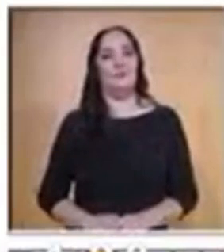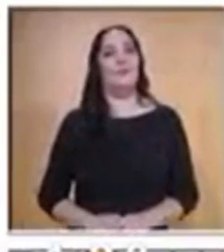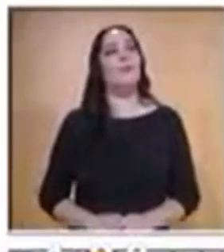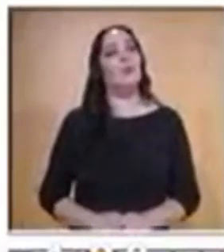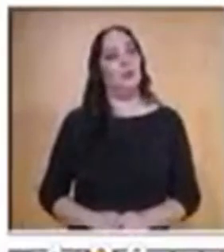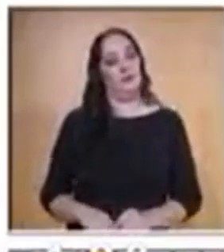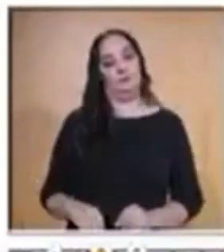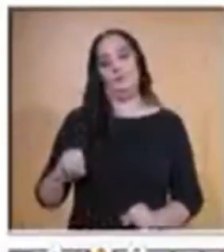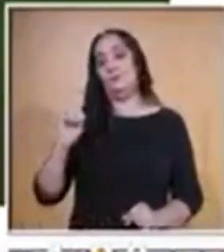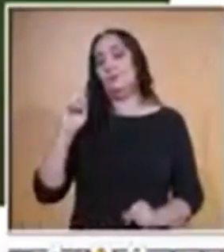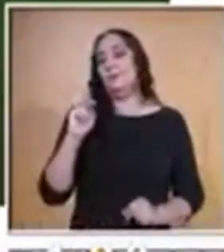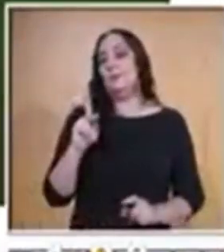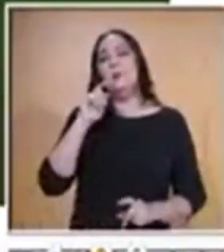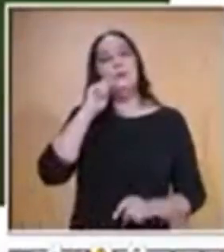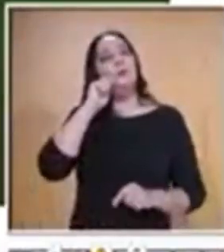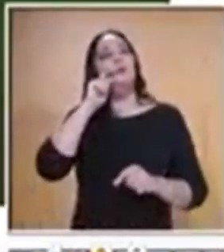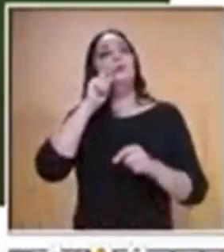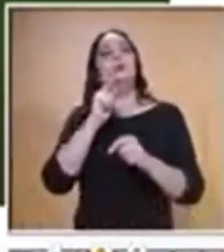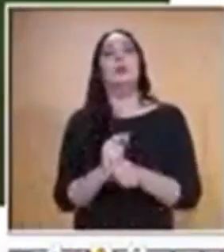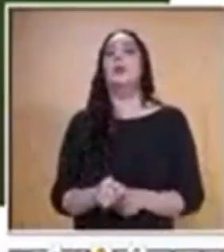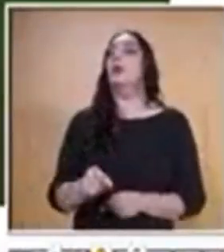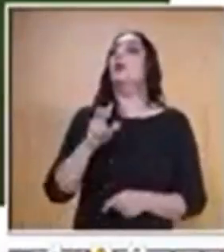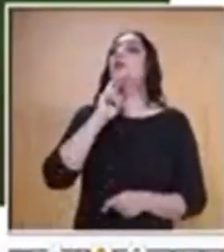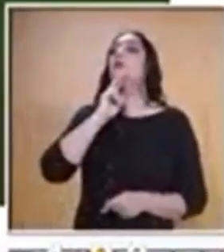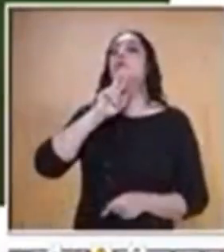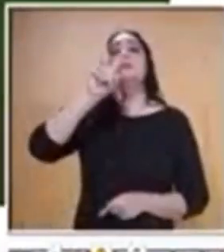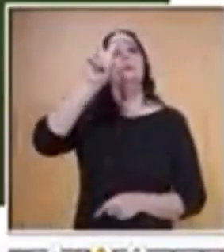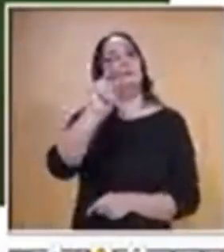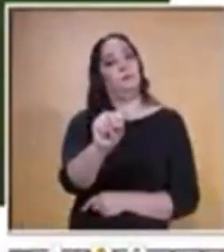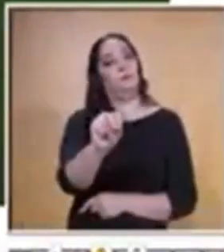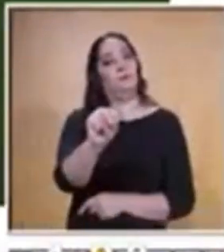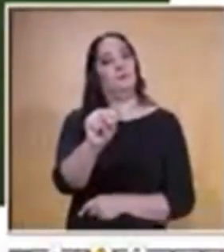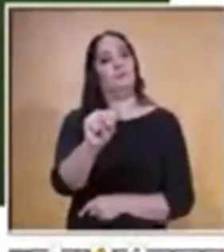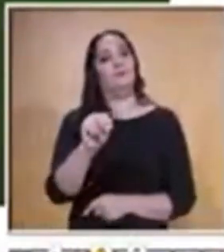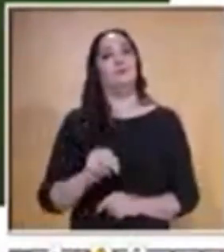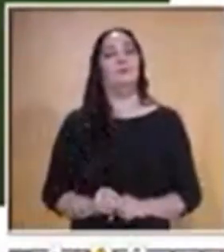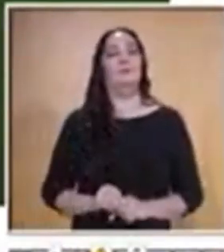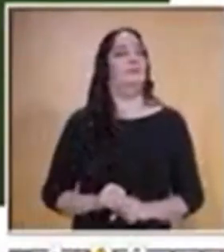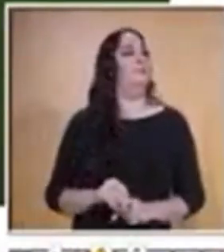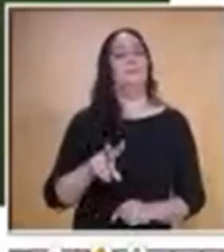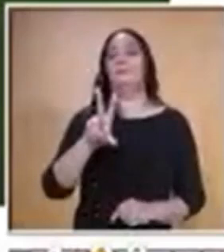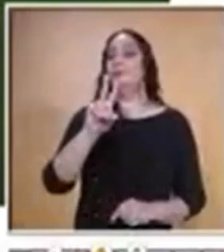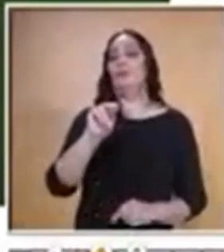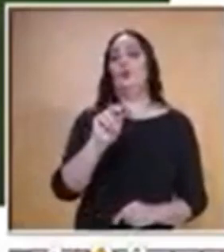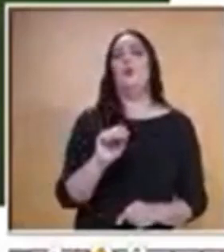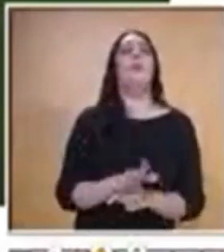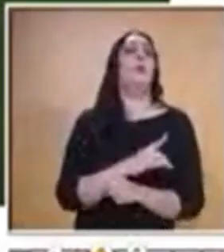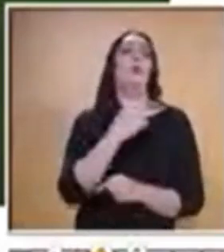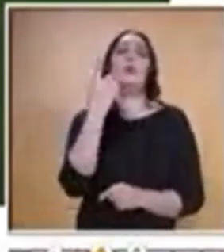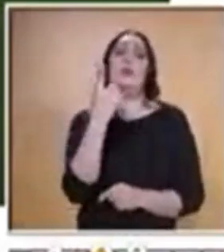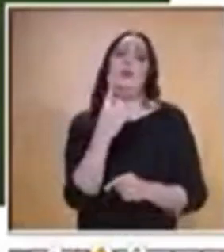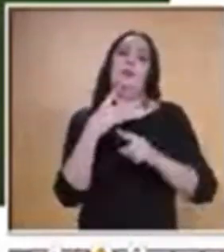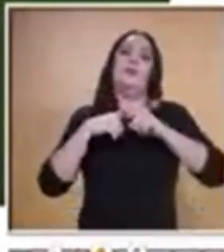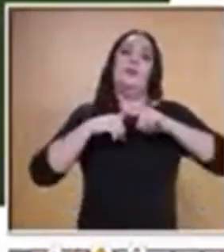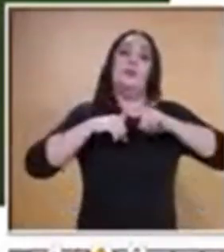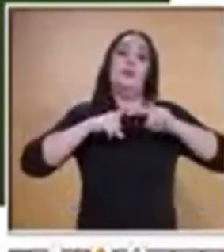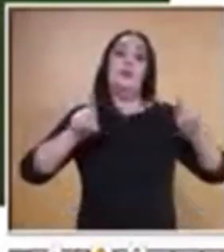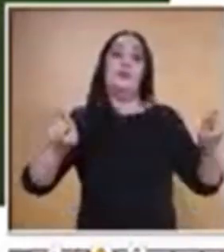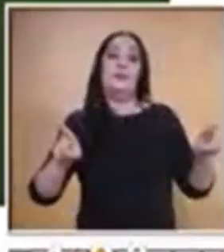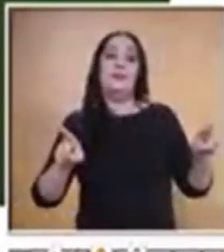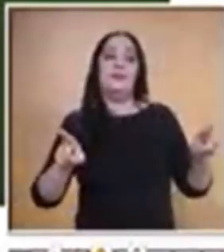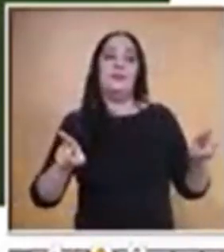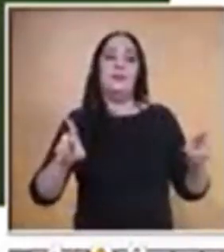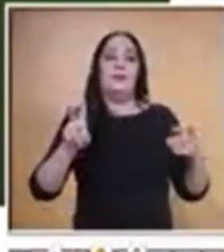Bien, vamos a descubrir que la respuesta es no. No. La razón por la que no tienen el